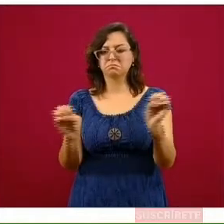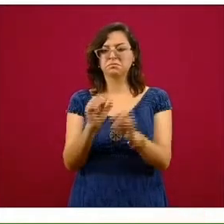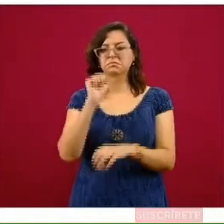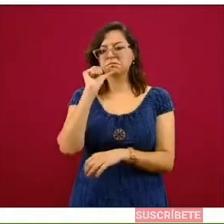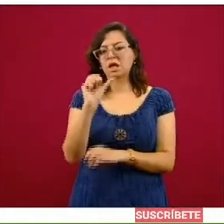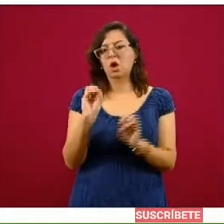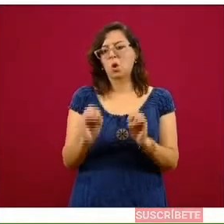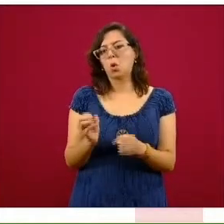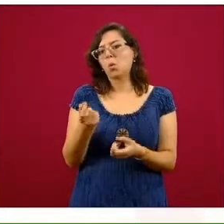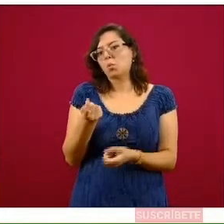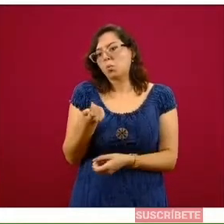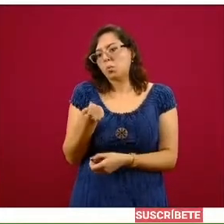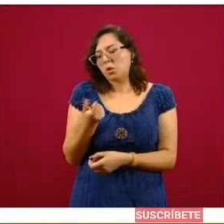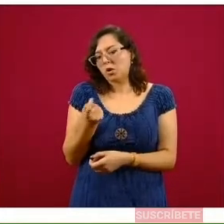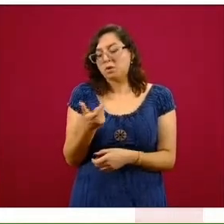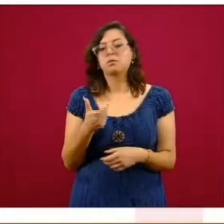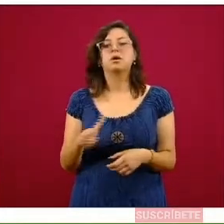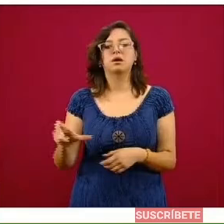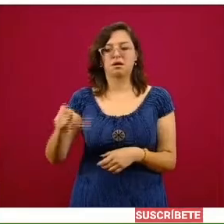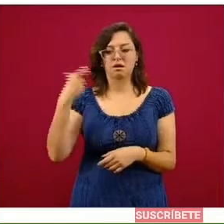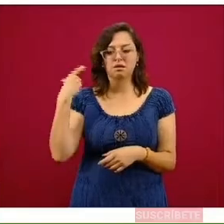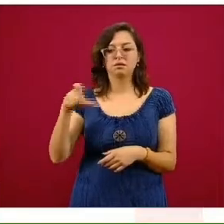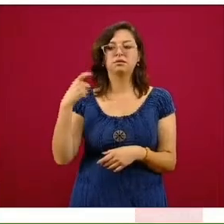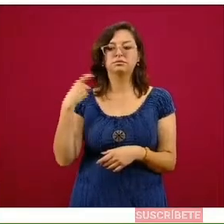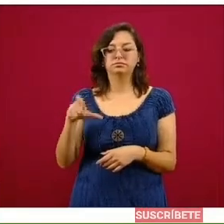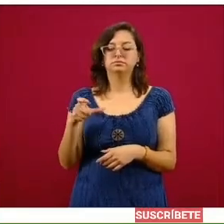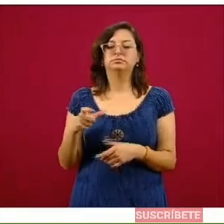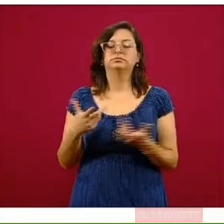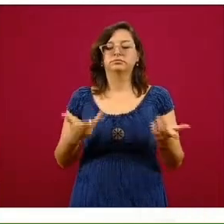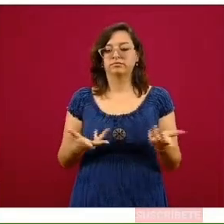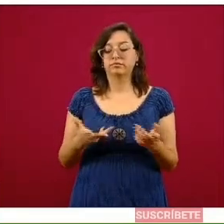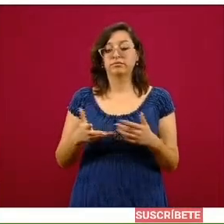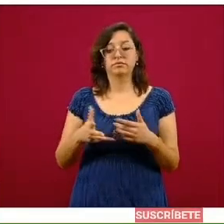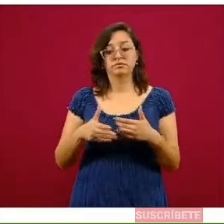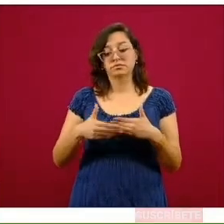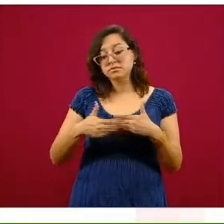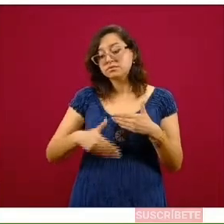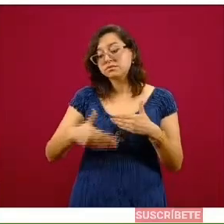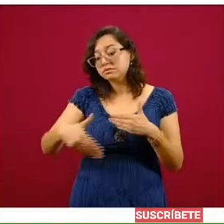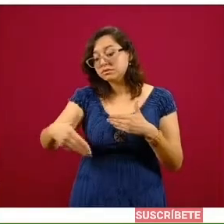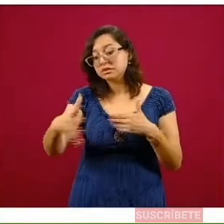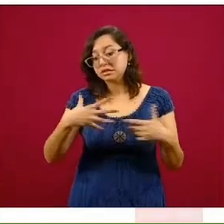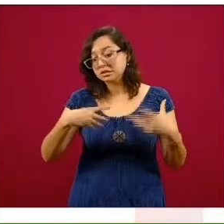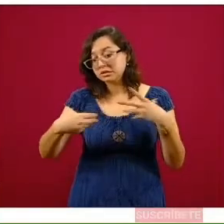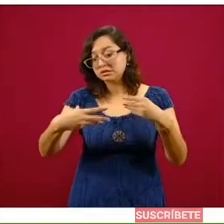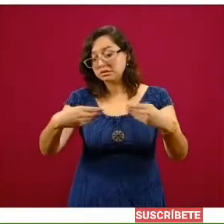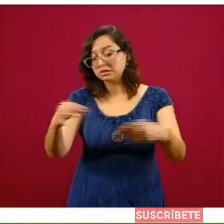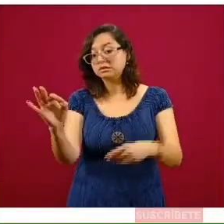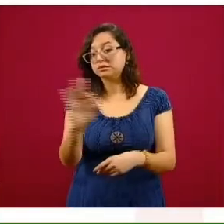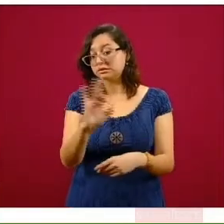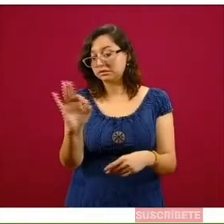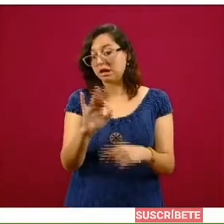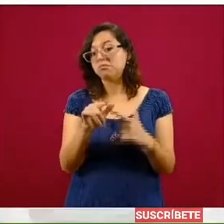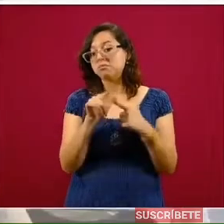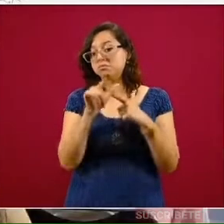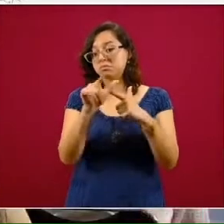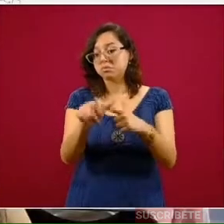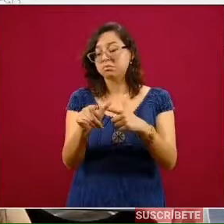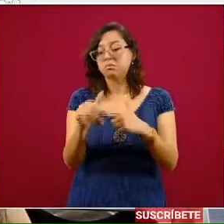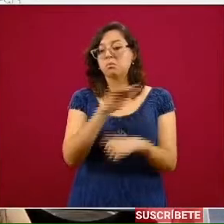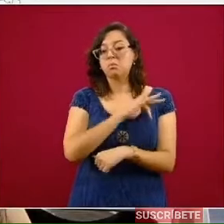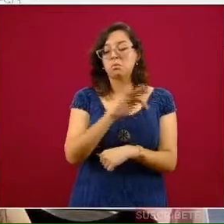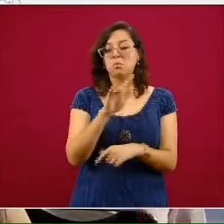muy poca. Querétaro puede lógicamente todavía continuar desarrollando transmisión. Si vemos precisamente la